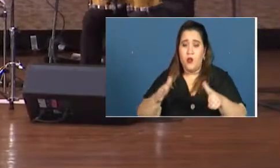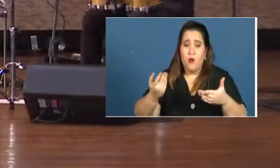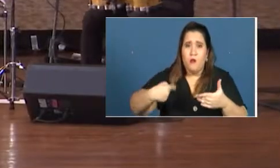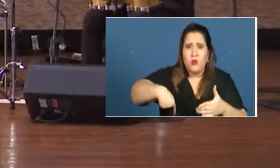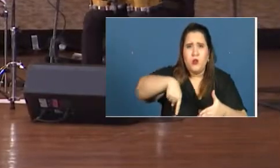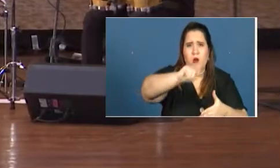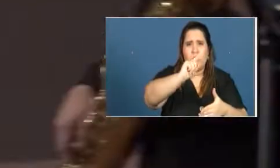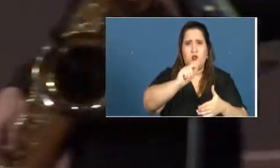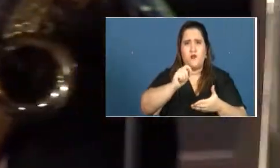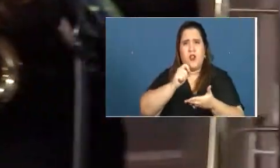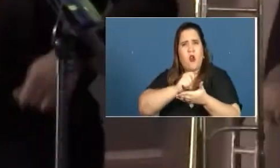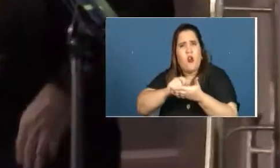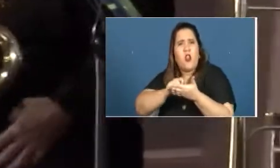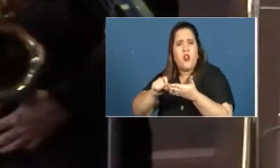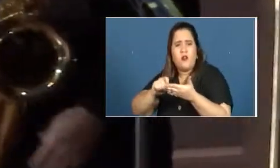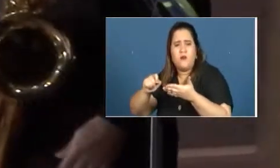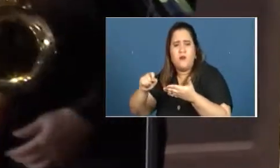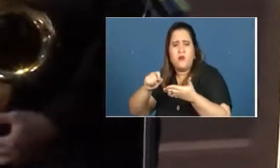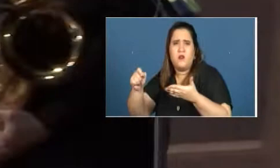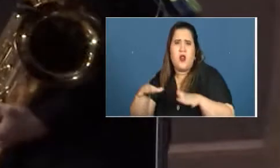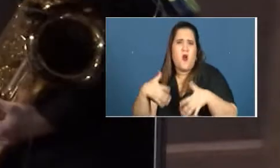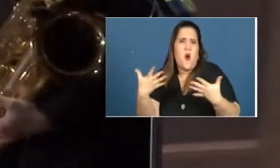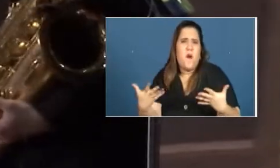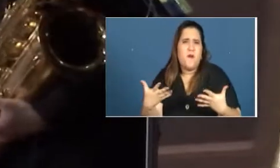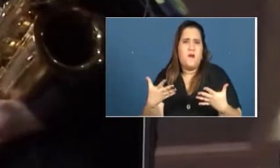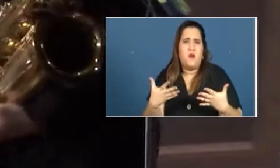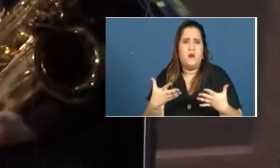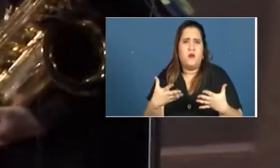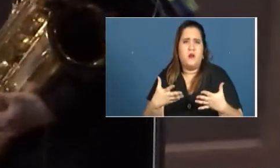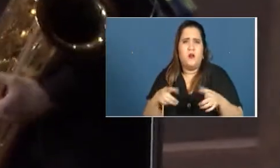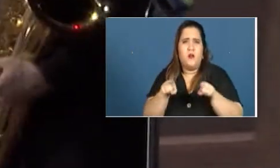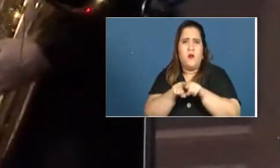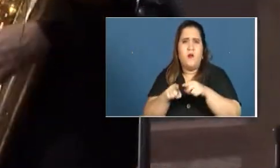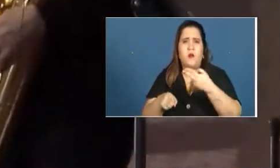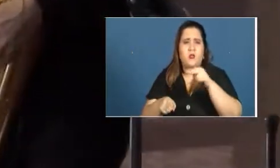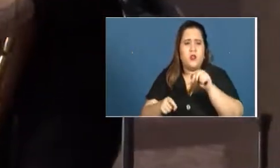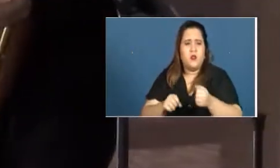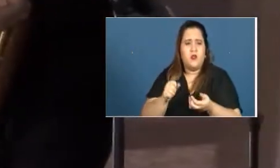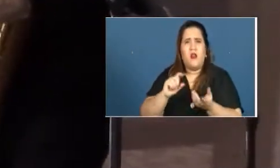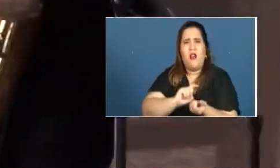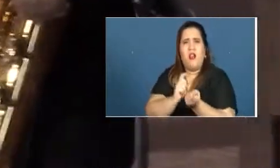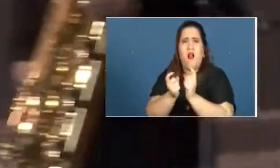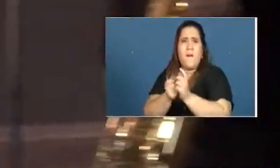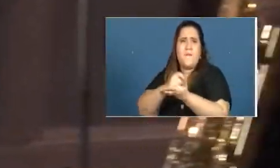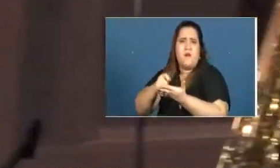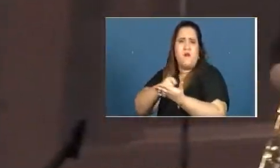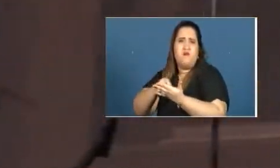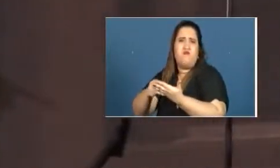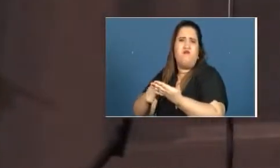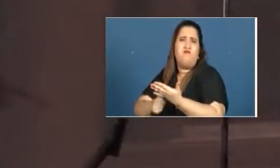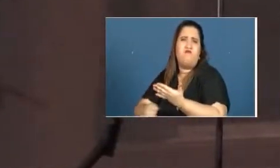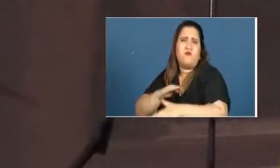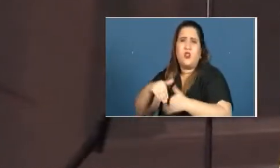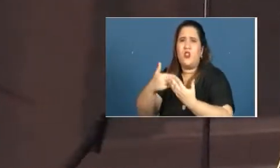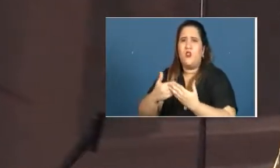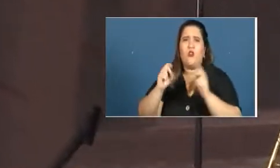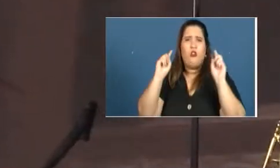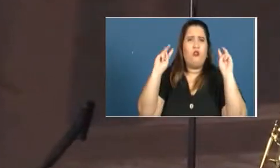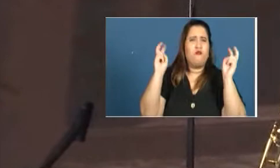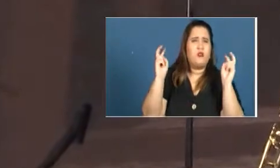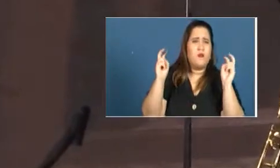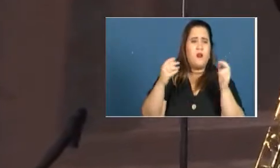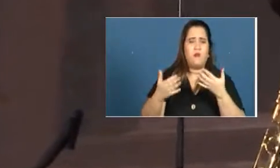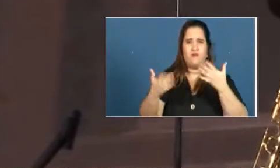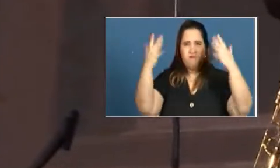la transcripción? Mi hermanazo Chichisín, para que sepan, hizo la transcripción de todo. Venga el aplauso para Chichisín, papi, ¿qué pasó?